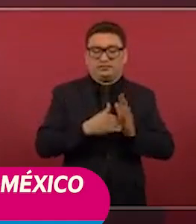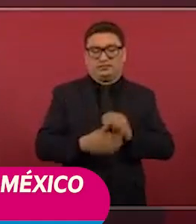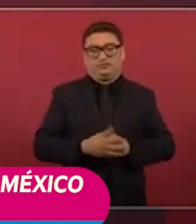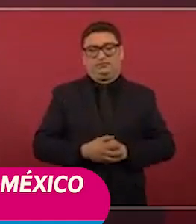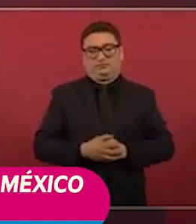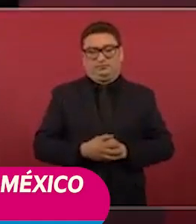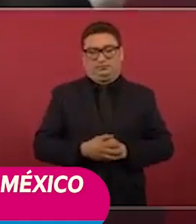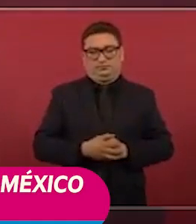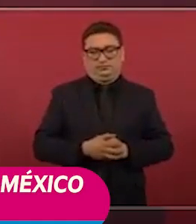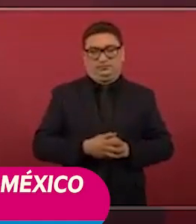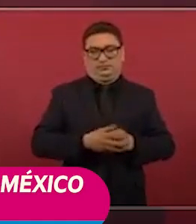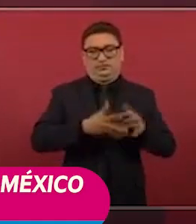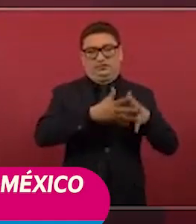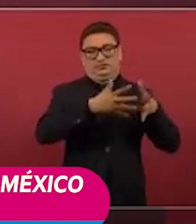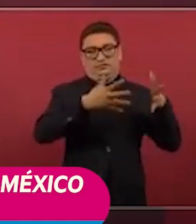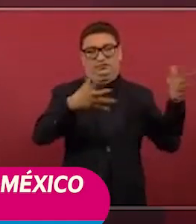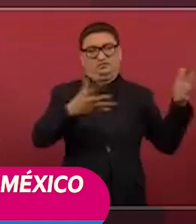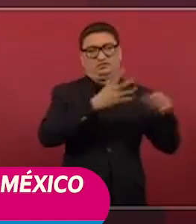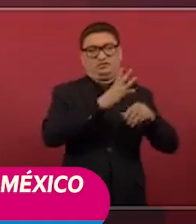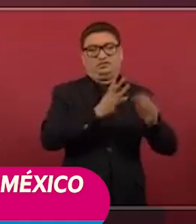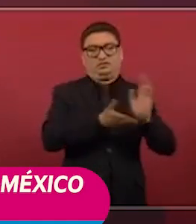y ya están todas las instalaciones